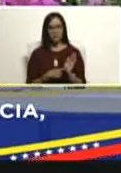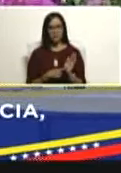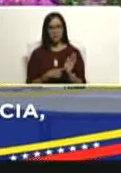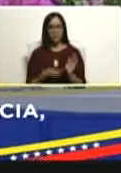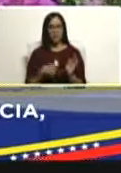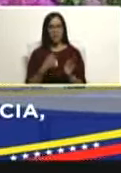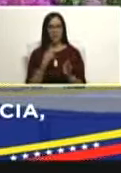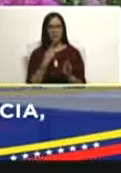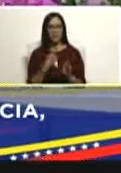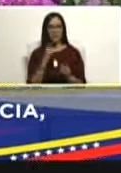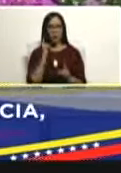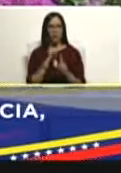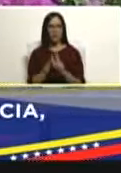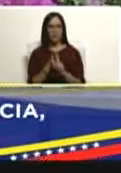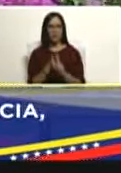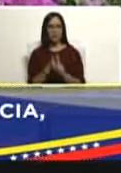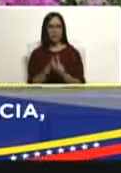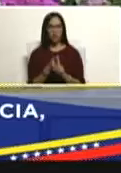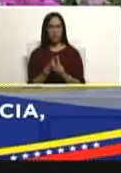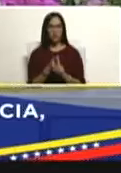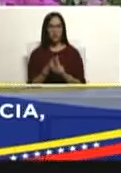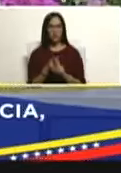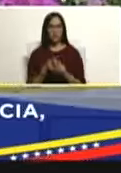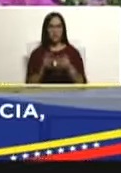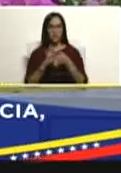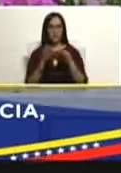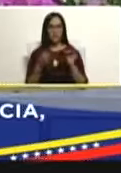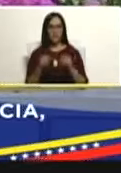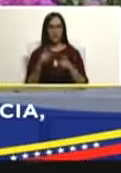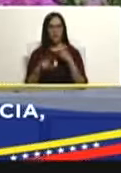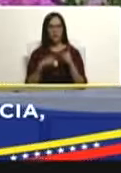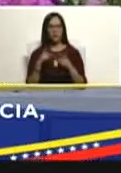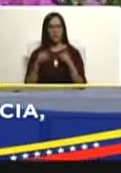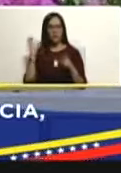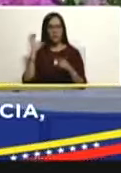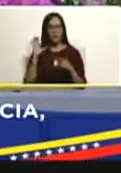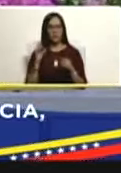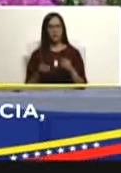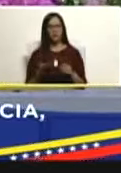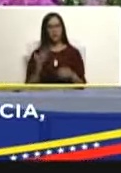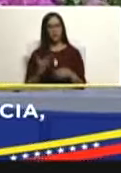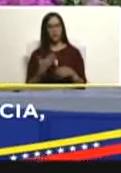pudiéramos decir, objetivos estratégicos de las cadenas productivas del país, fundamentales.